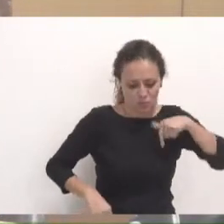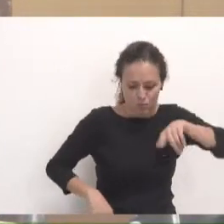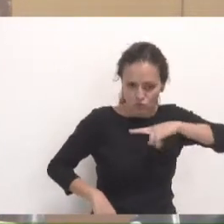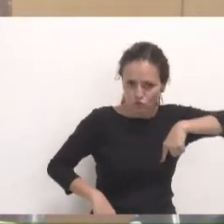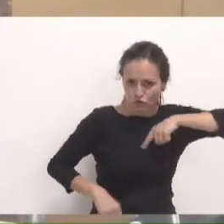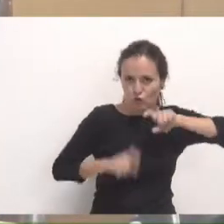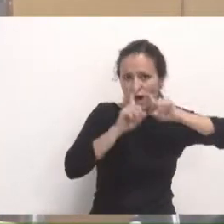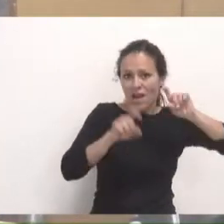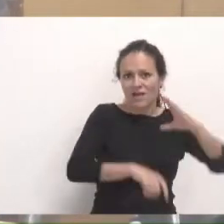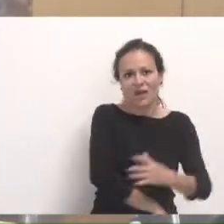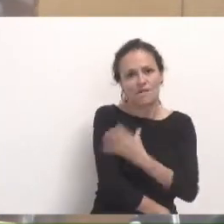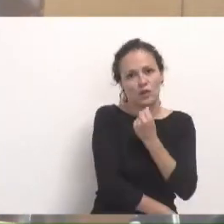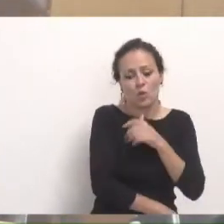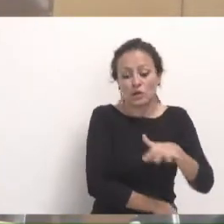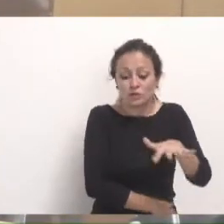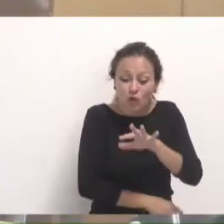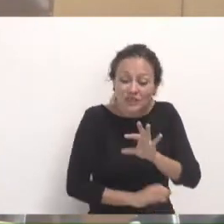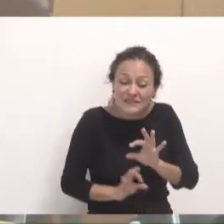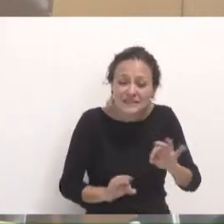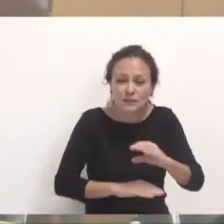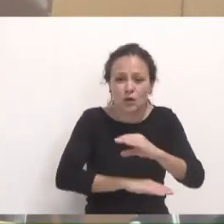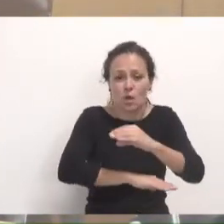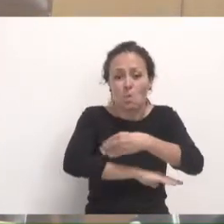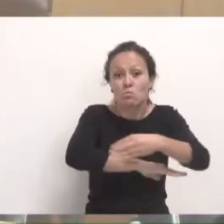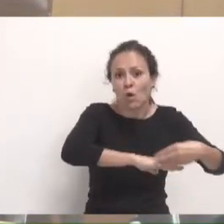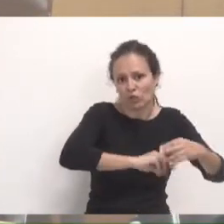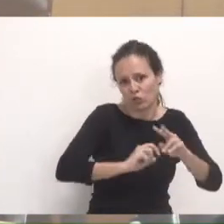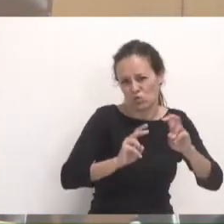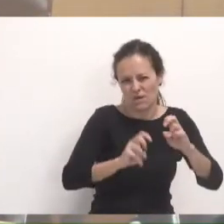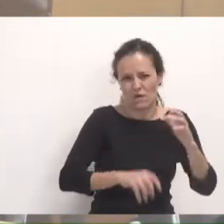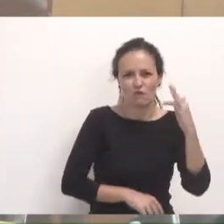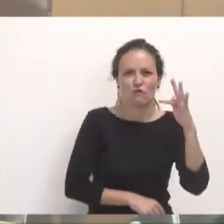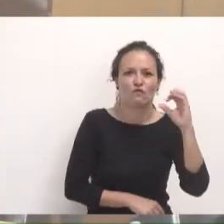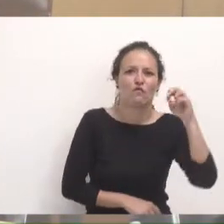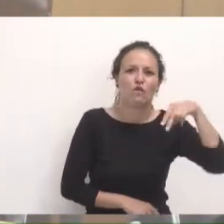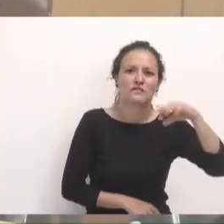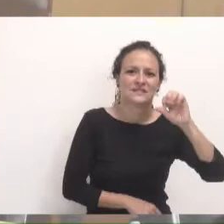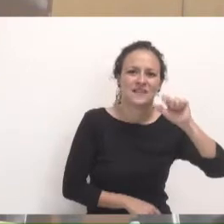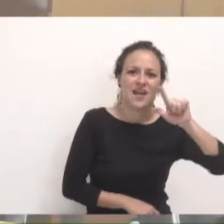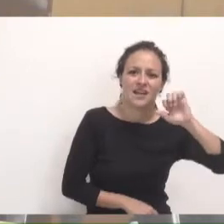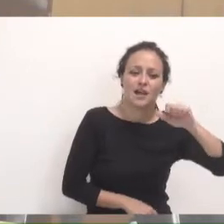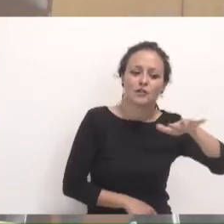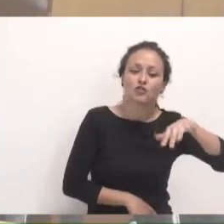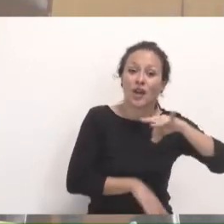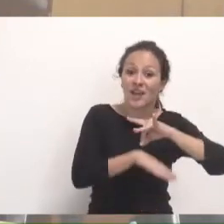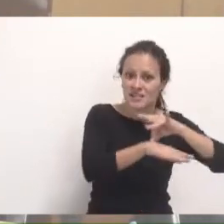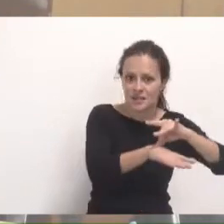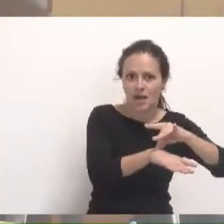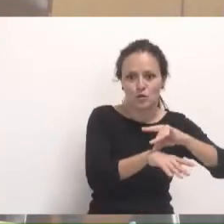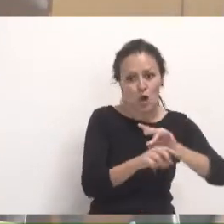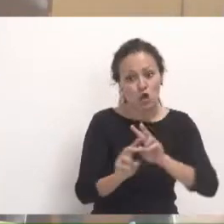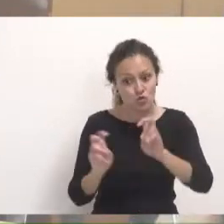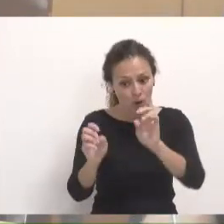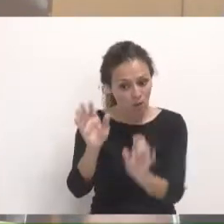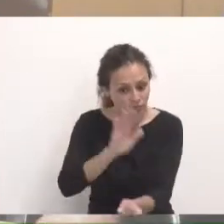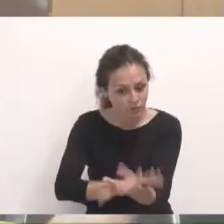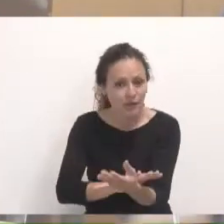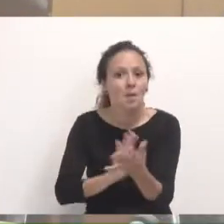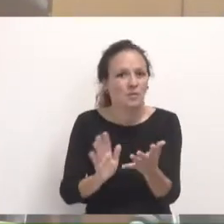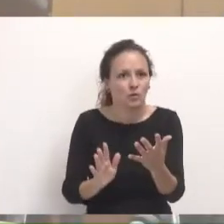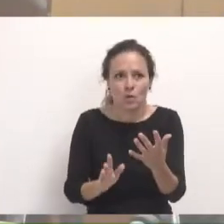a la hora de la ubicación exacta del puerto de Fonsalía en la costa de Guía y Sora, pero sin lugar a dudas, si hay un puerto que